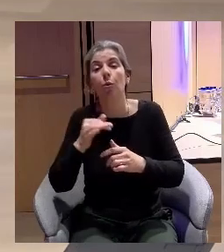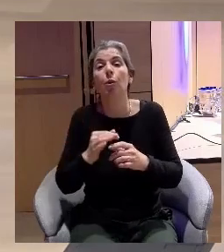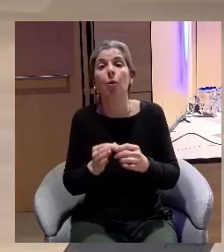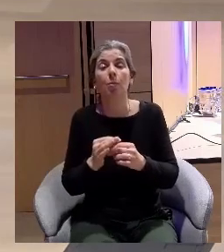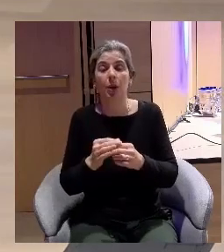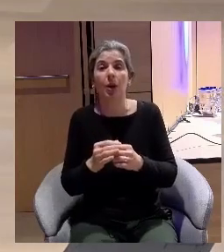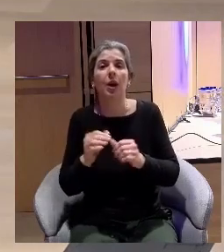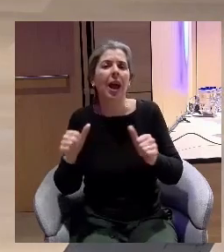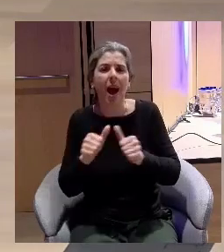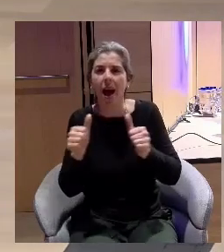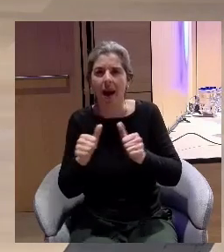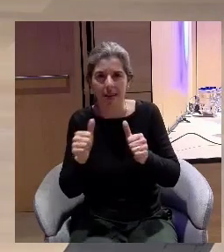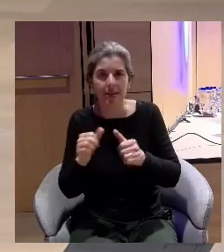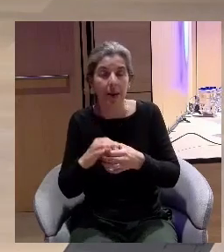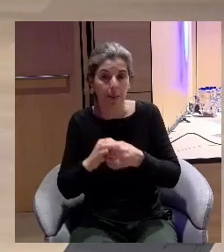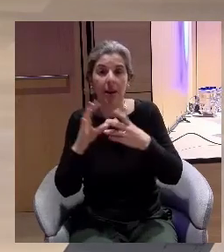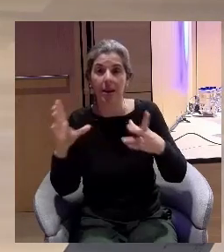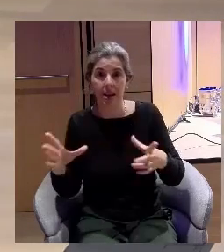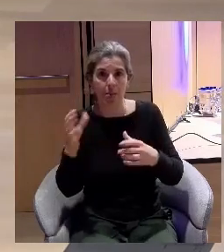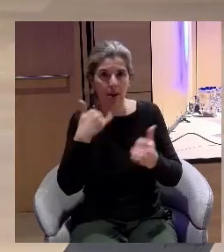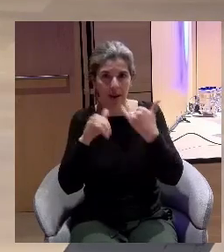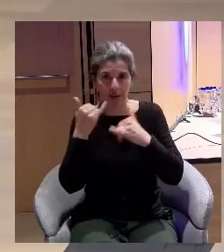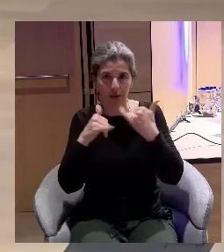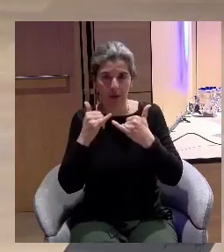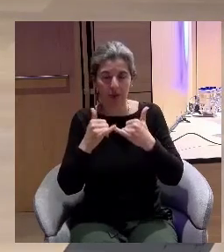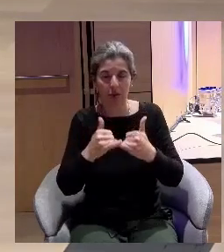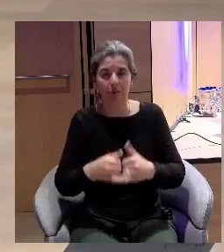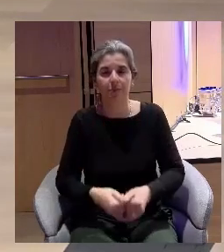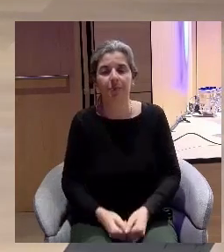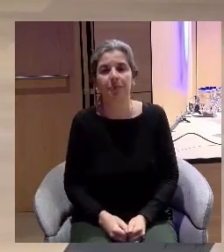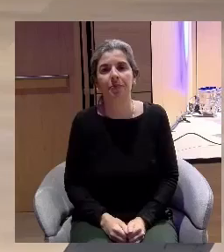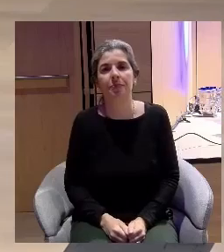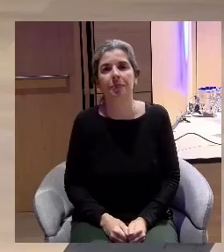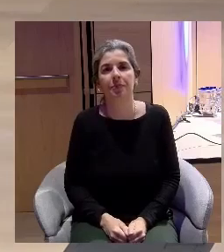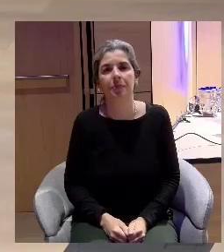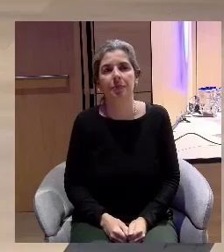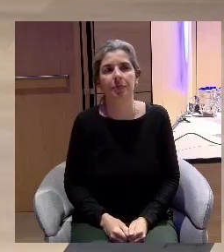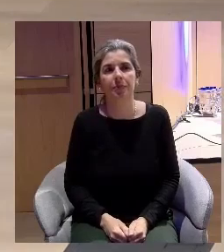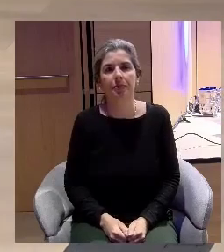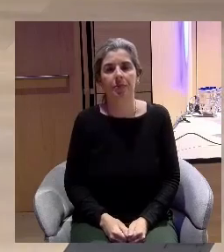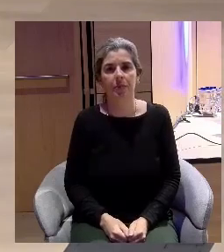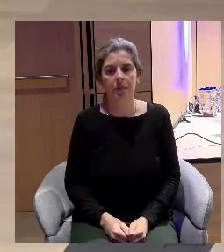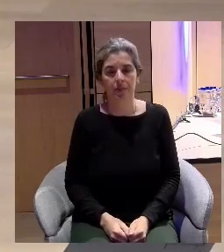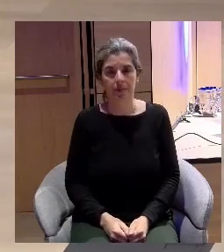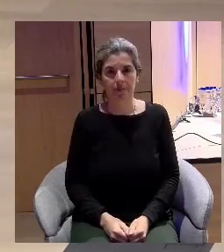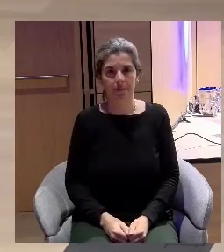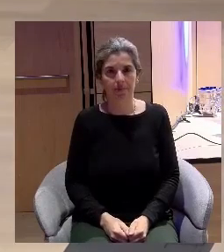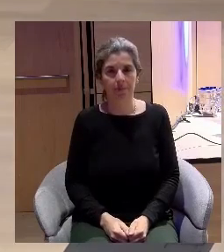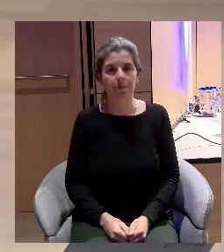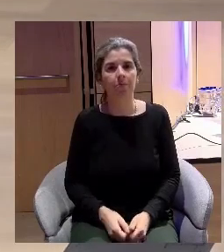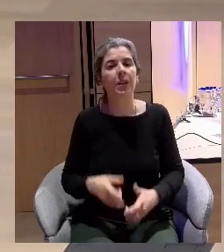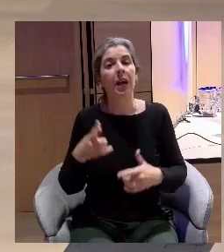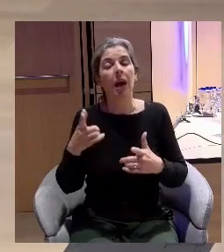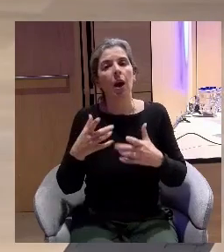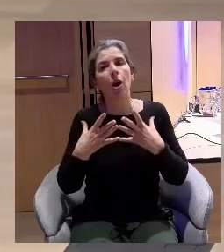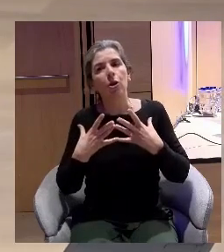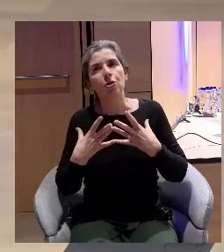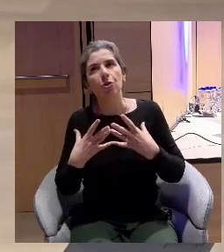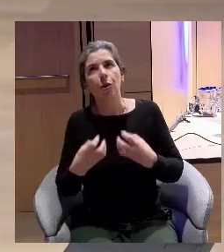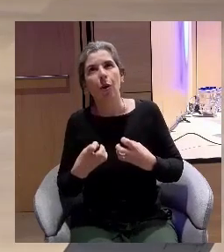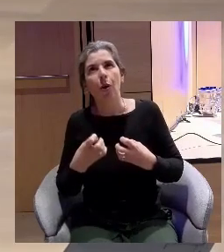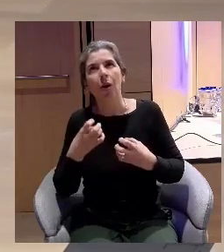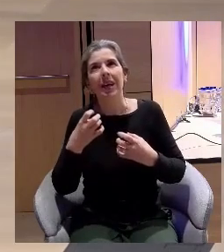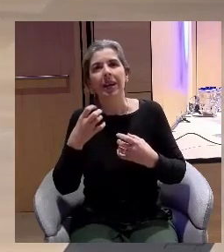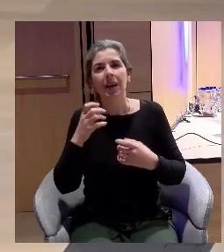puede hacer cuando uno libera información. Bueno, insistir en el punto respecto de que